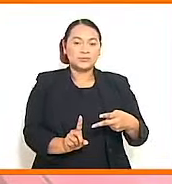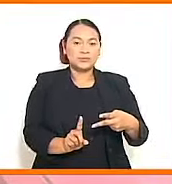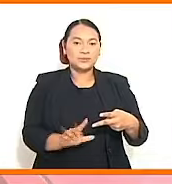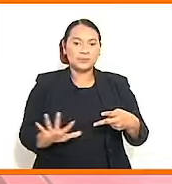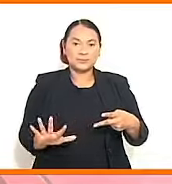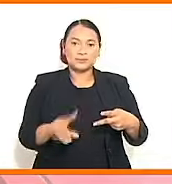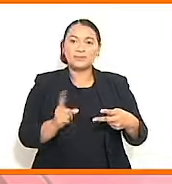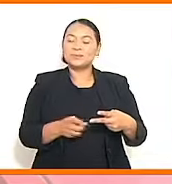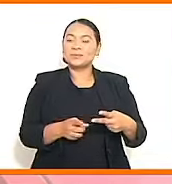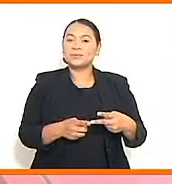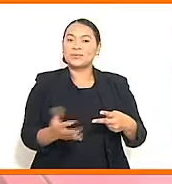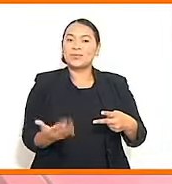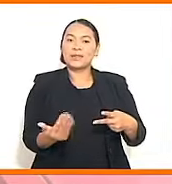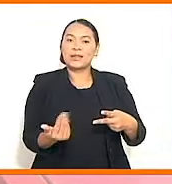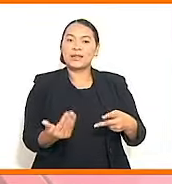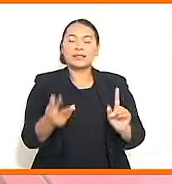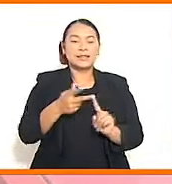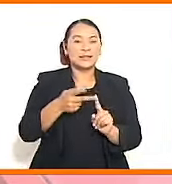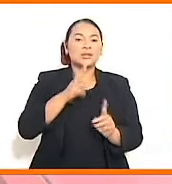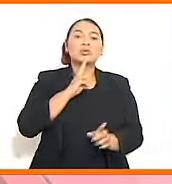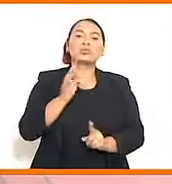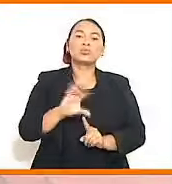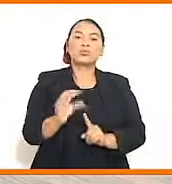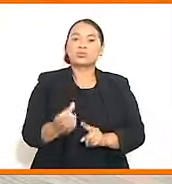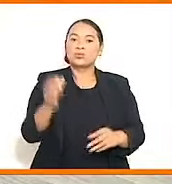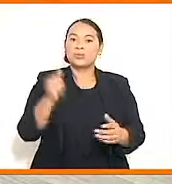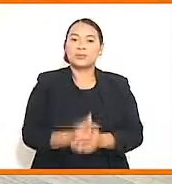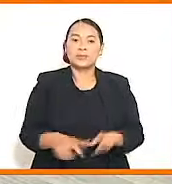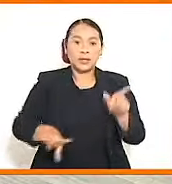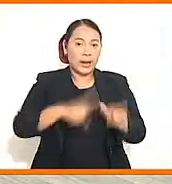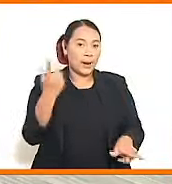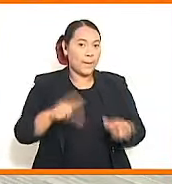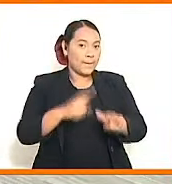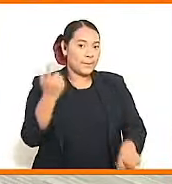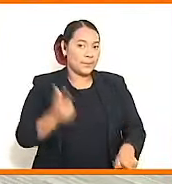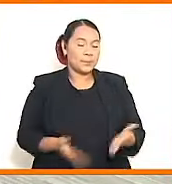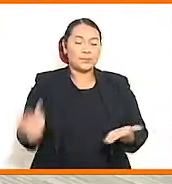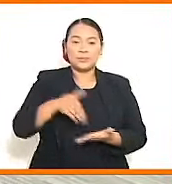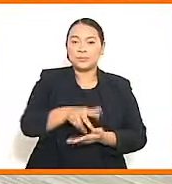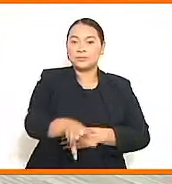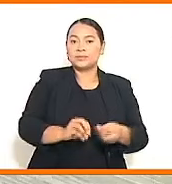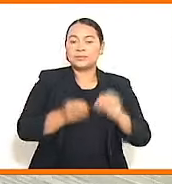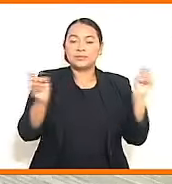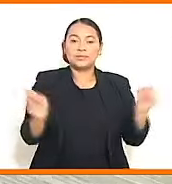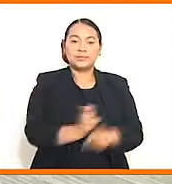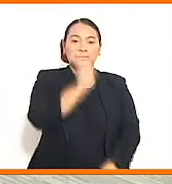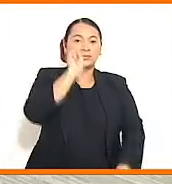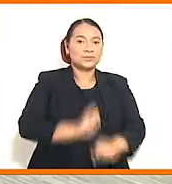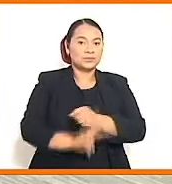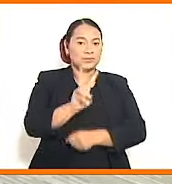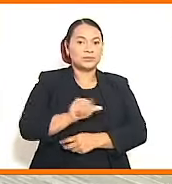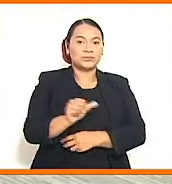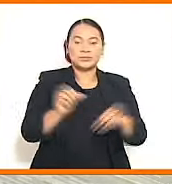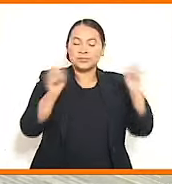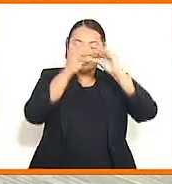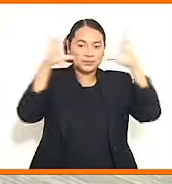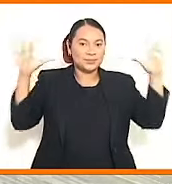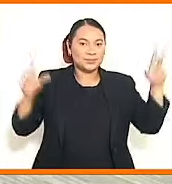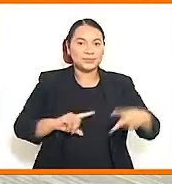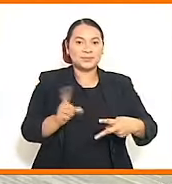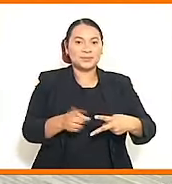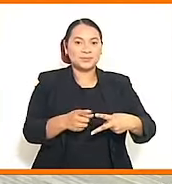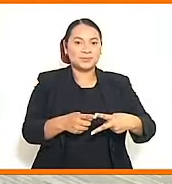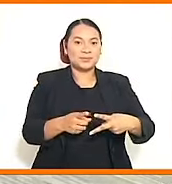5, número favorecido 15, con su catrachada lempira. Con gusto te repito los números ganadores para esta mañana en premiados. Posición